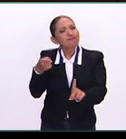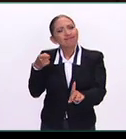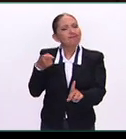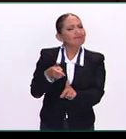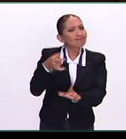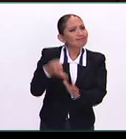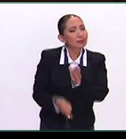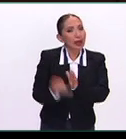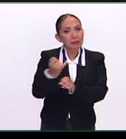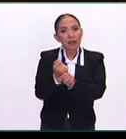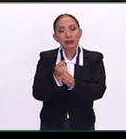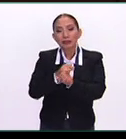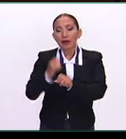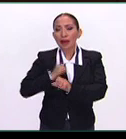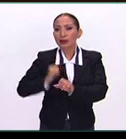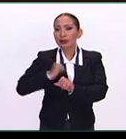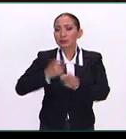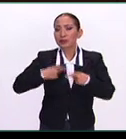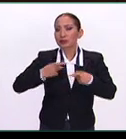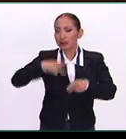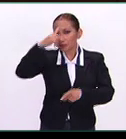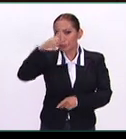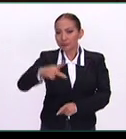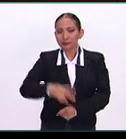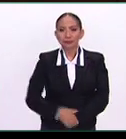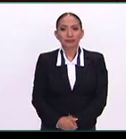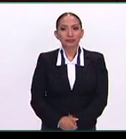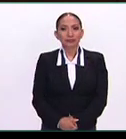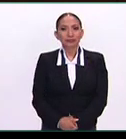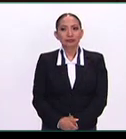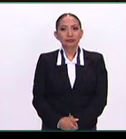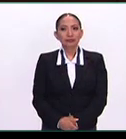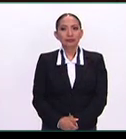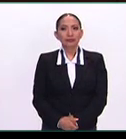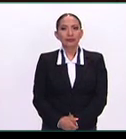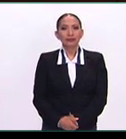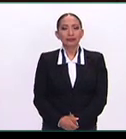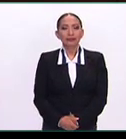particularmente, a investigar sobre los antiguos mexicanos.